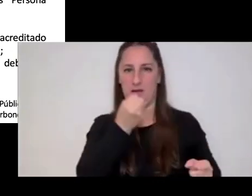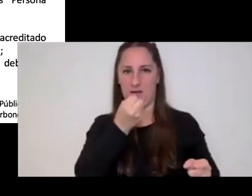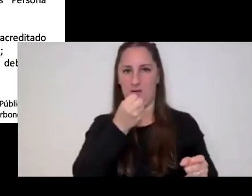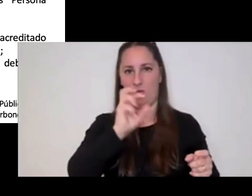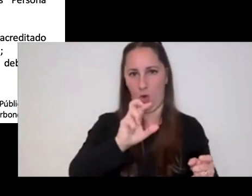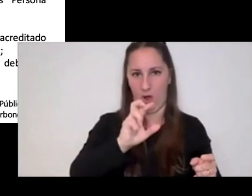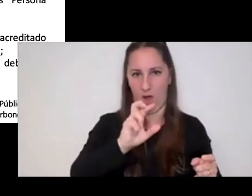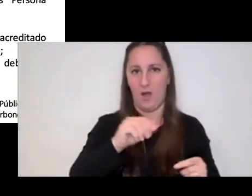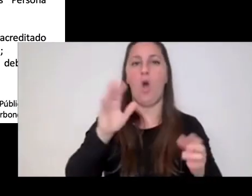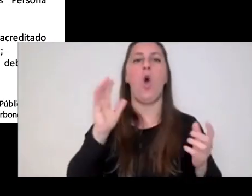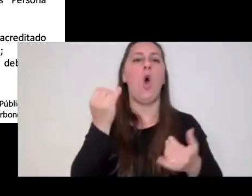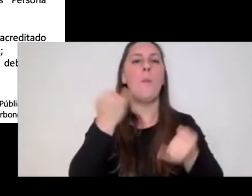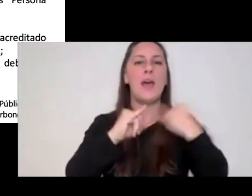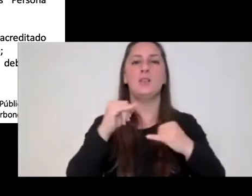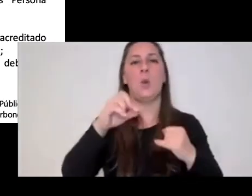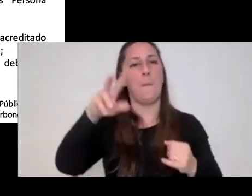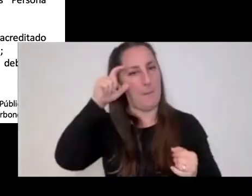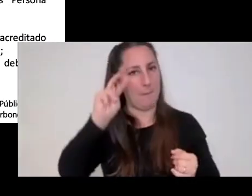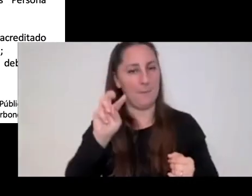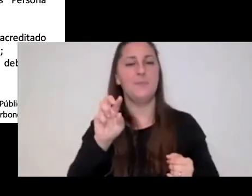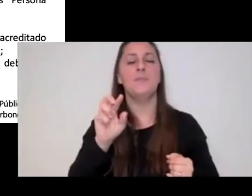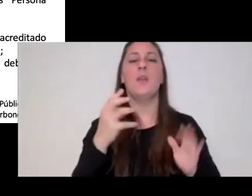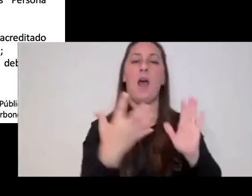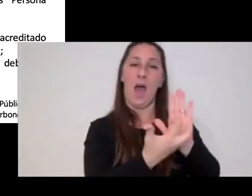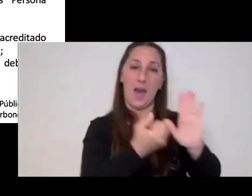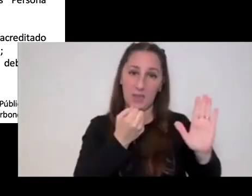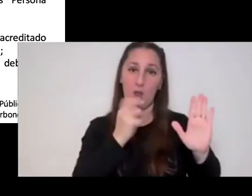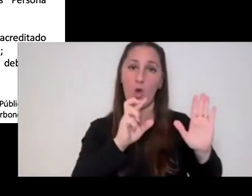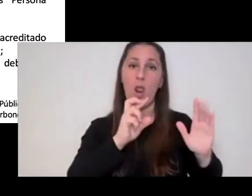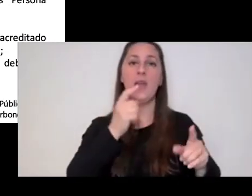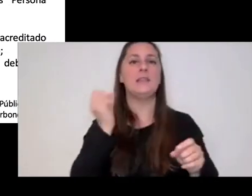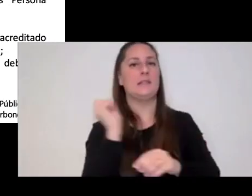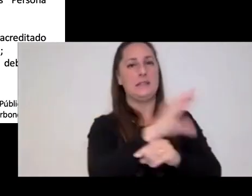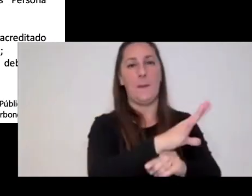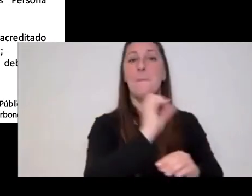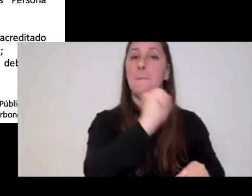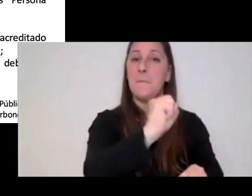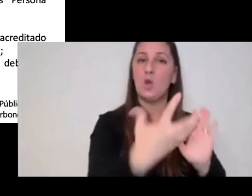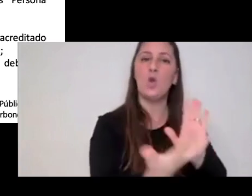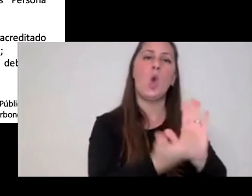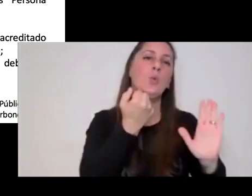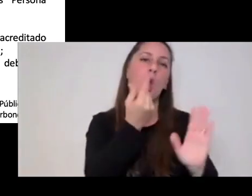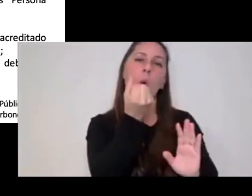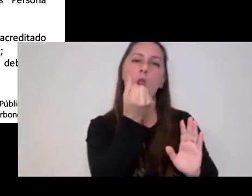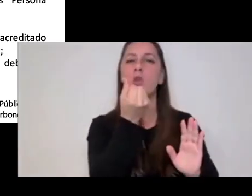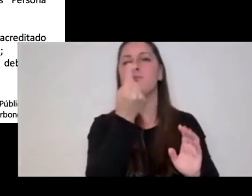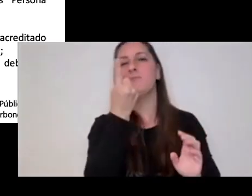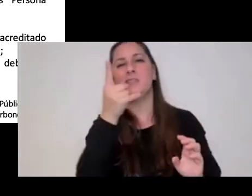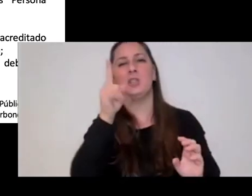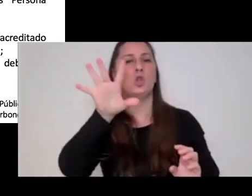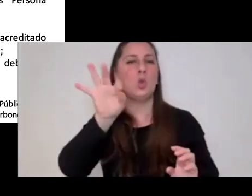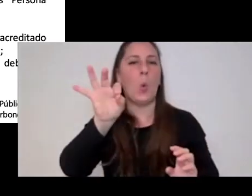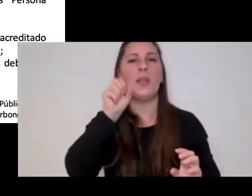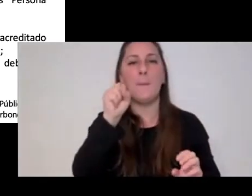Adquiero títulos, los adquiero en dólares, los liquido en pesos y obtengo un valor, supongamos, subyacente de 150 pesos por cada dólar,